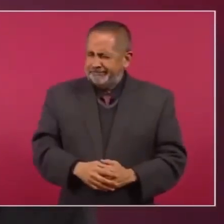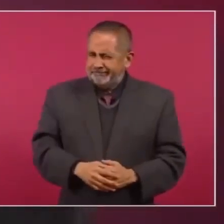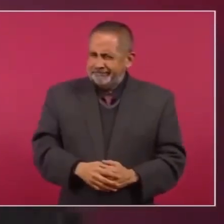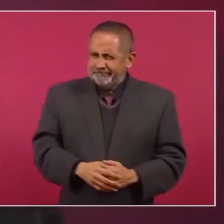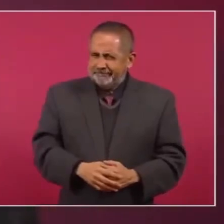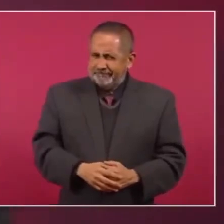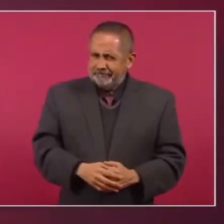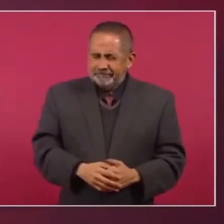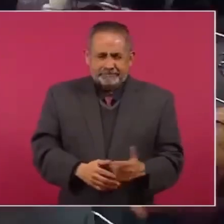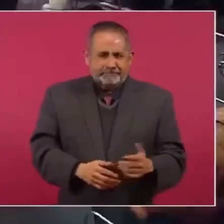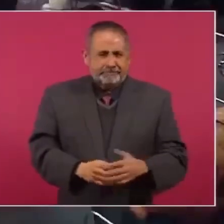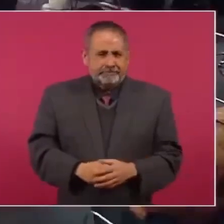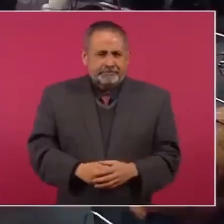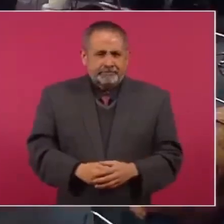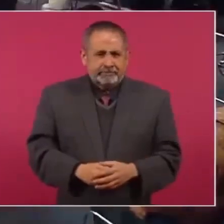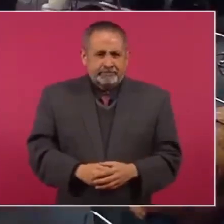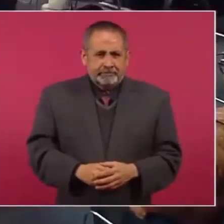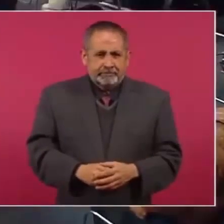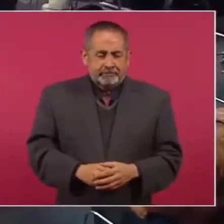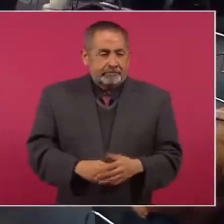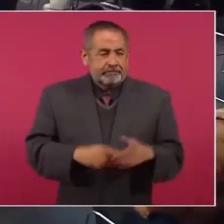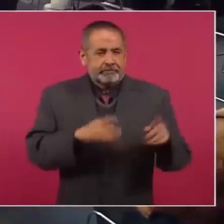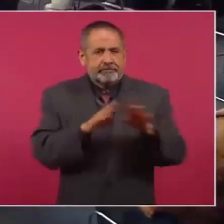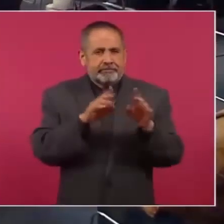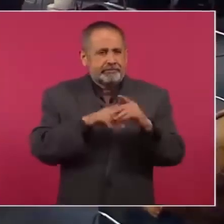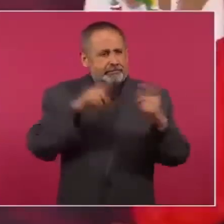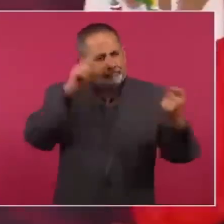Allá es por telepatía.